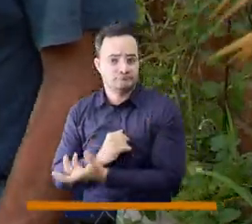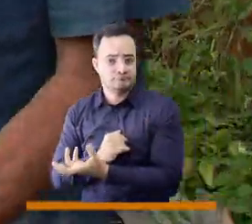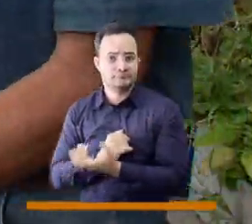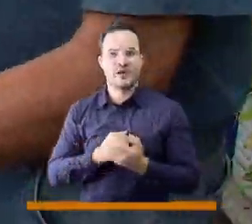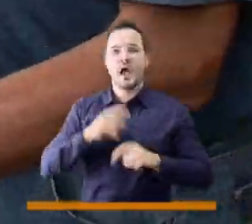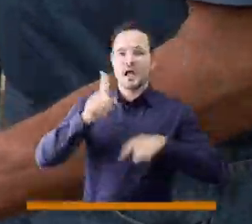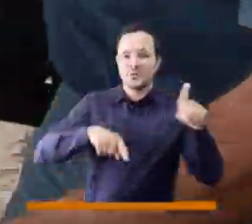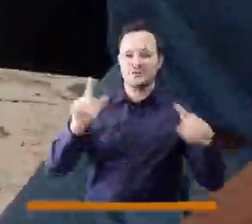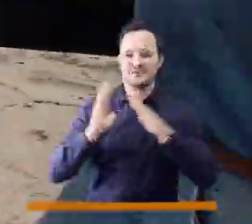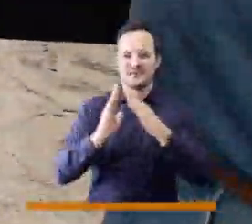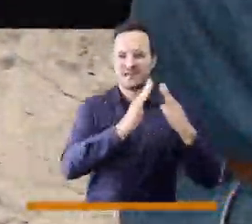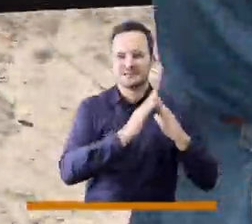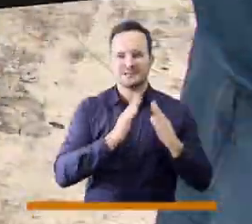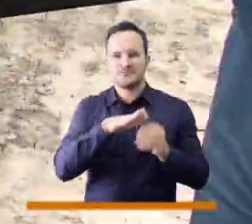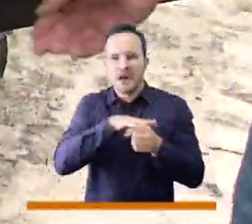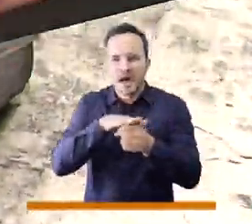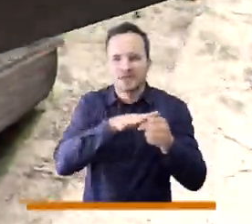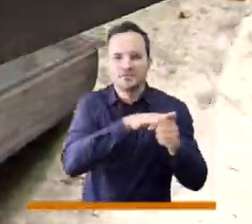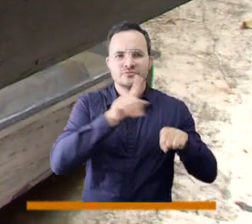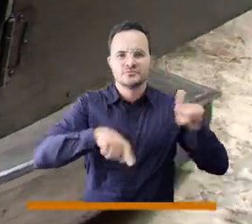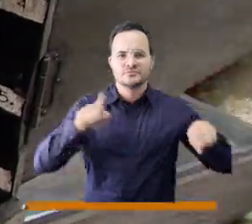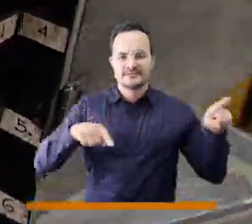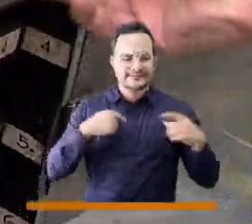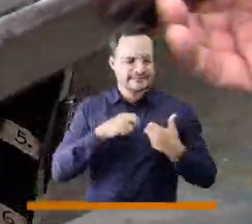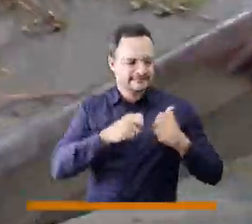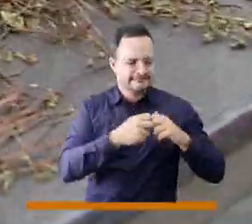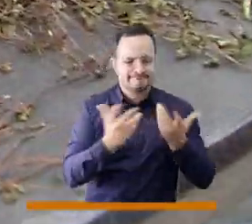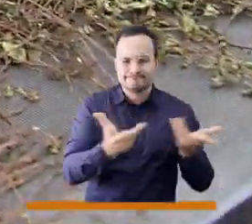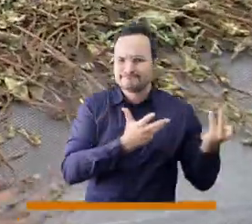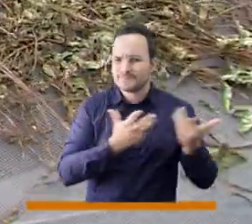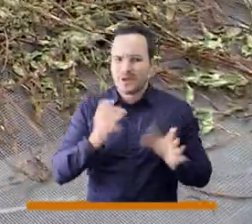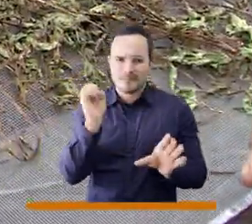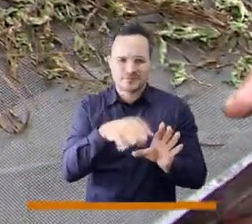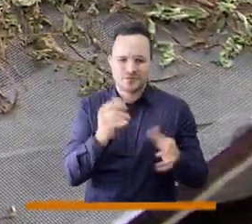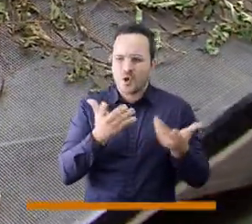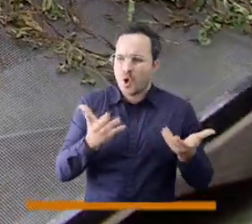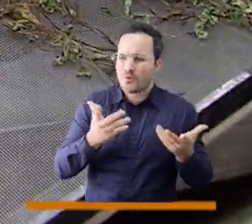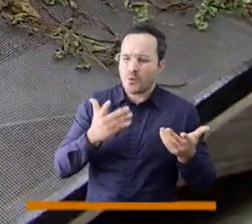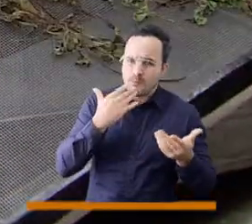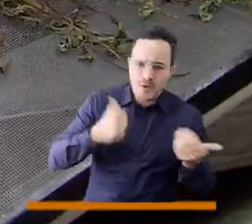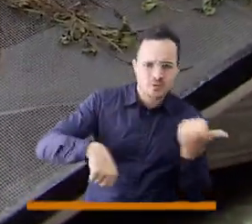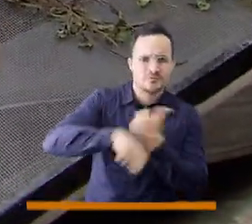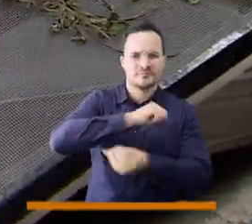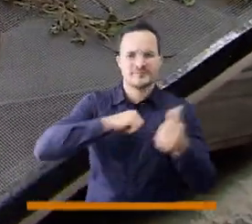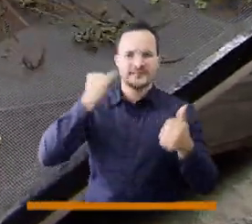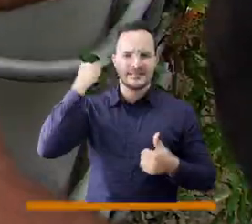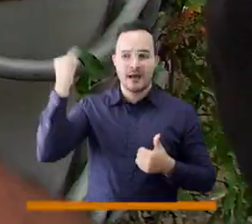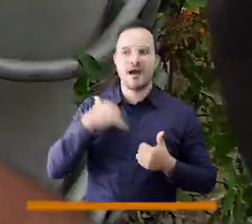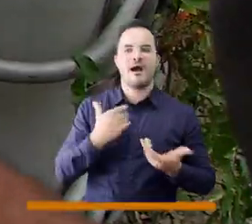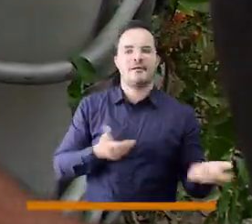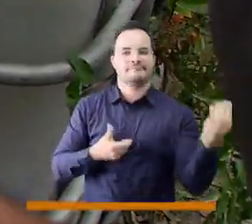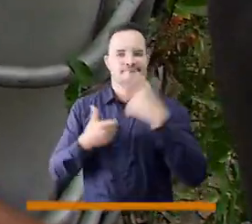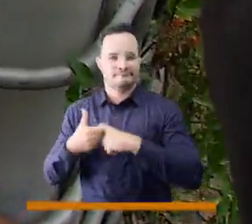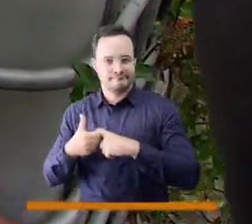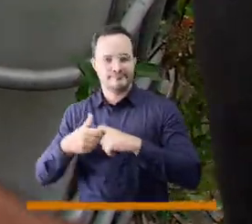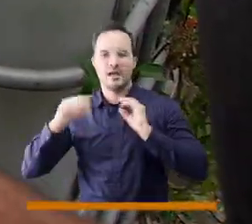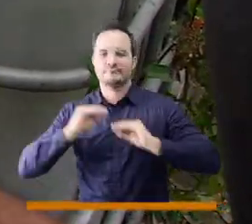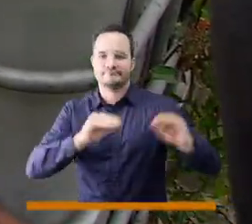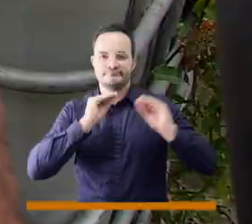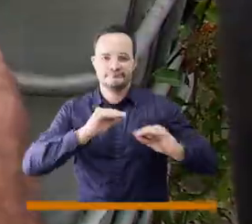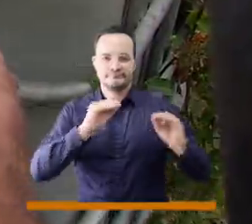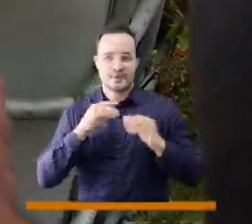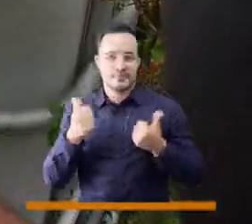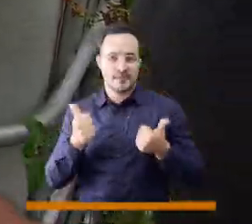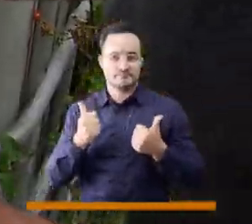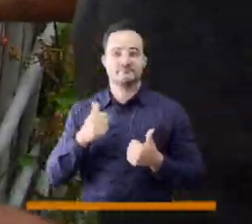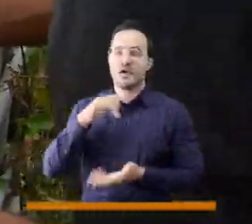las unidades residenciales quieren empezar un programa de aprovechamiento de orgánicos. Entonces aquí vienen y ven que el proceso no es